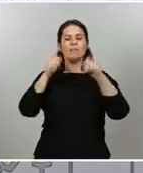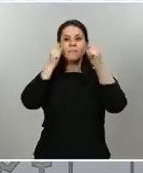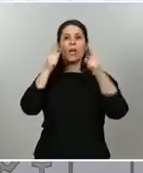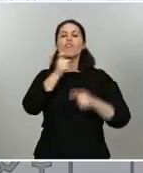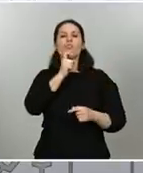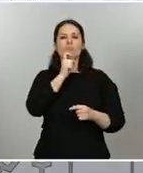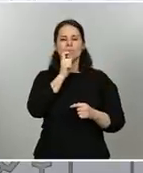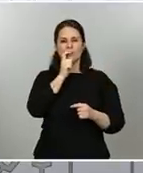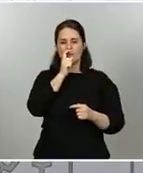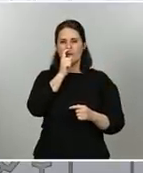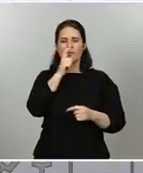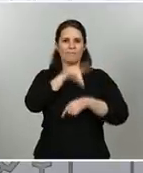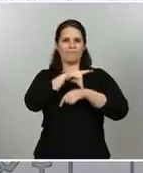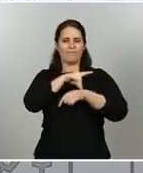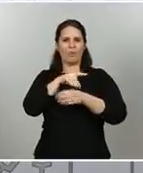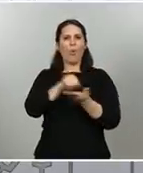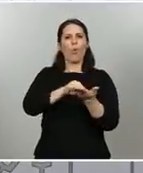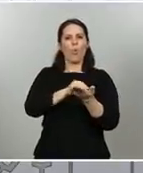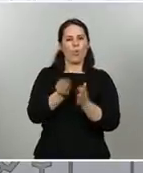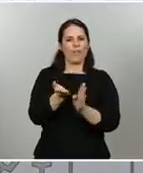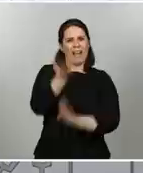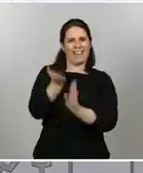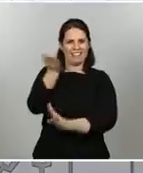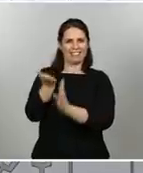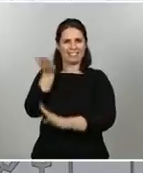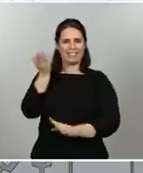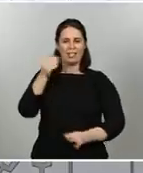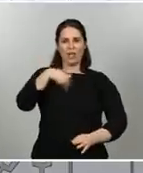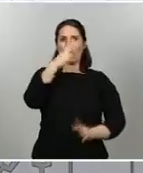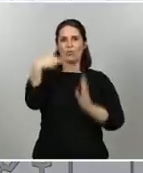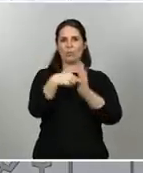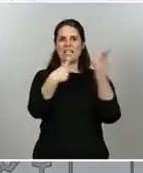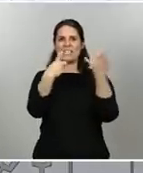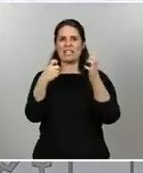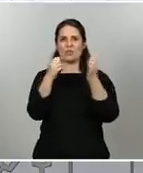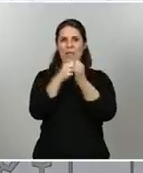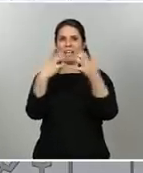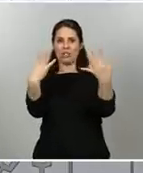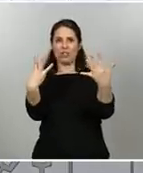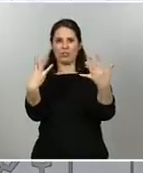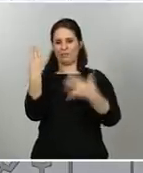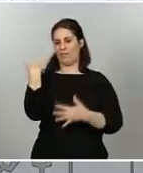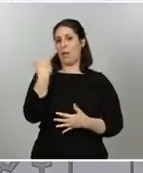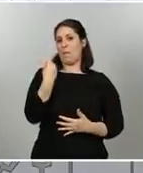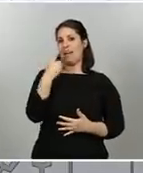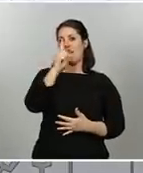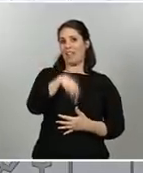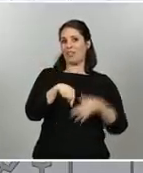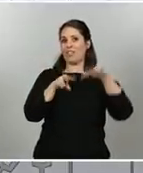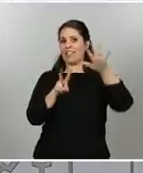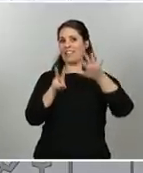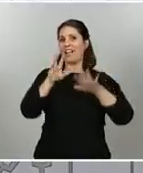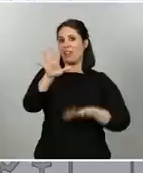curados hoy ha sido de dos mil 628 comparado con esos mil ciento setenta y cinco nuevos